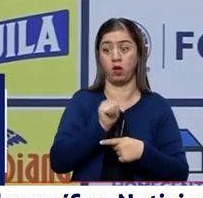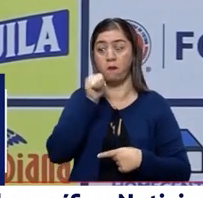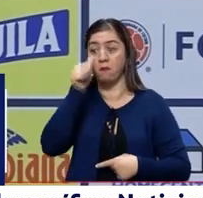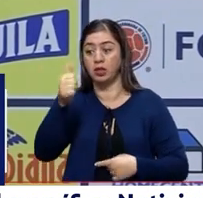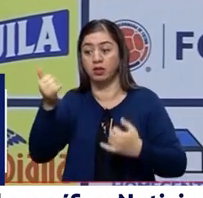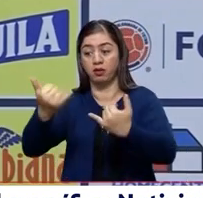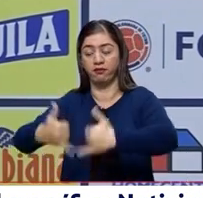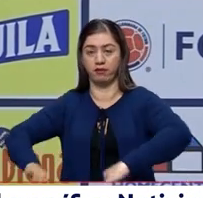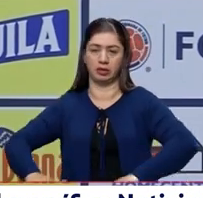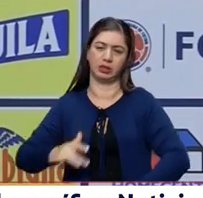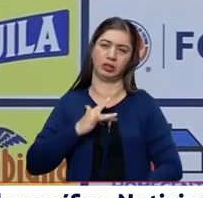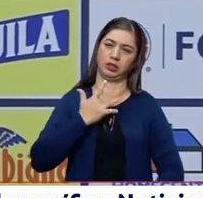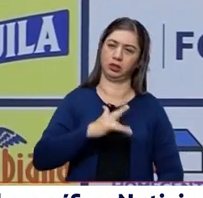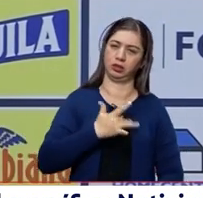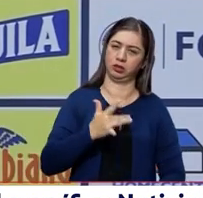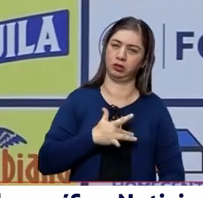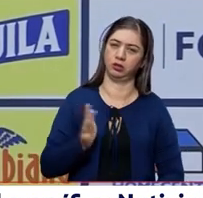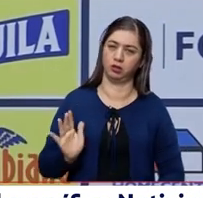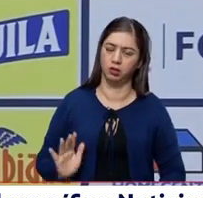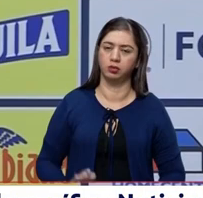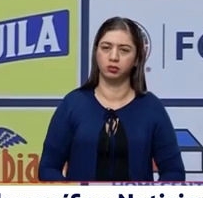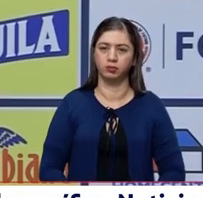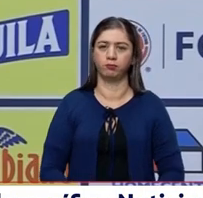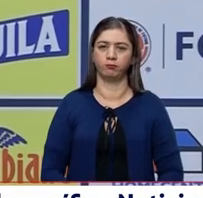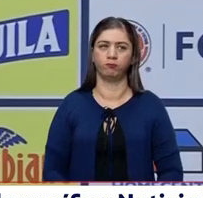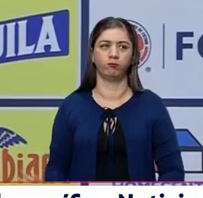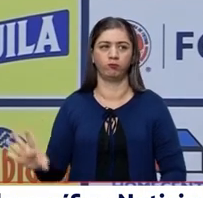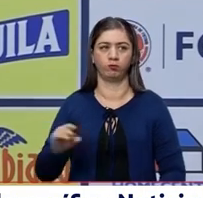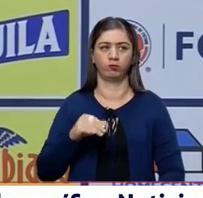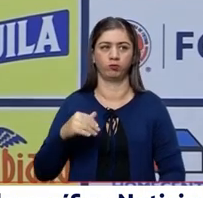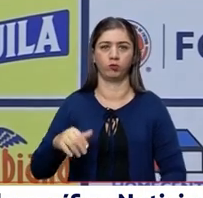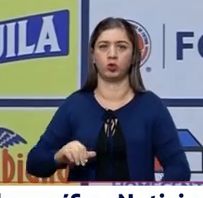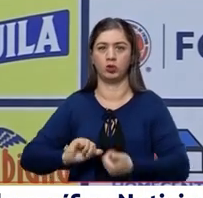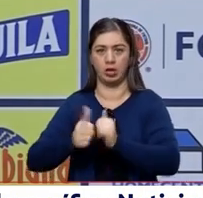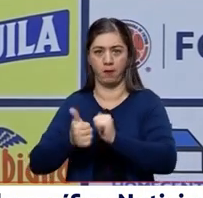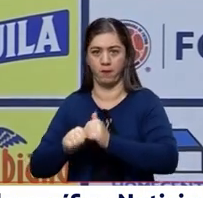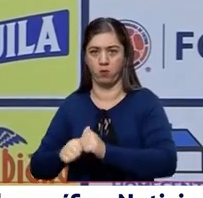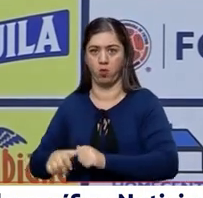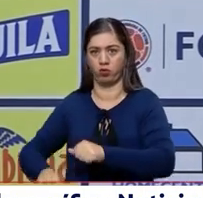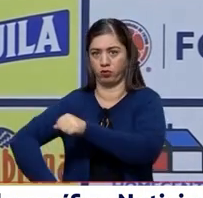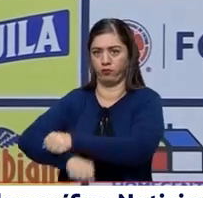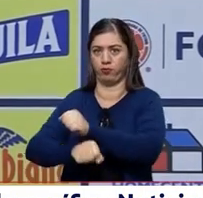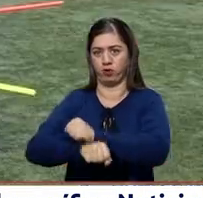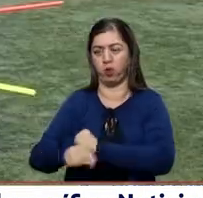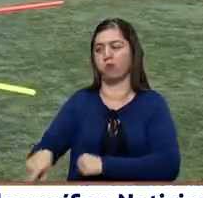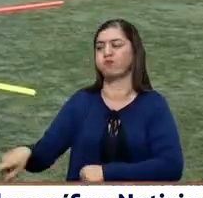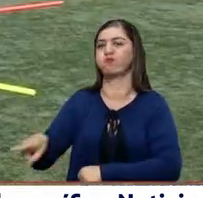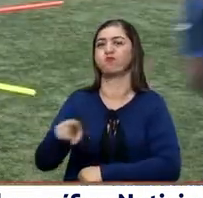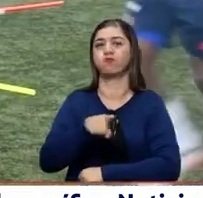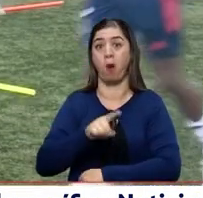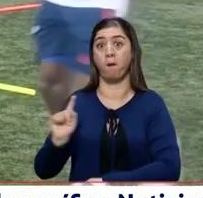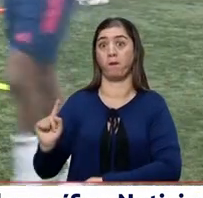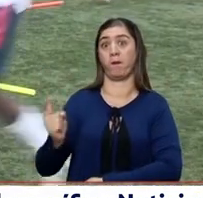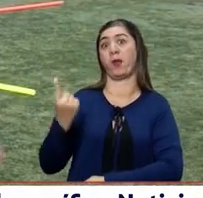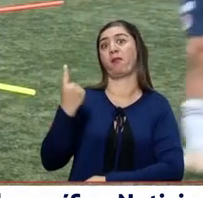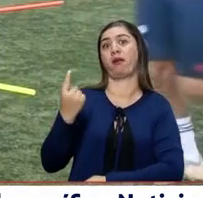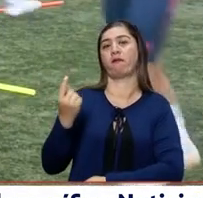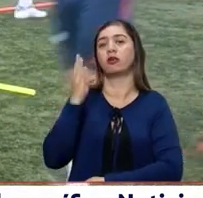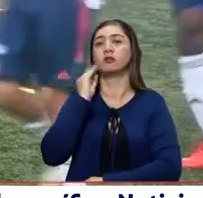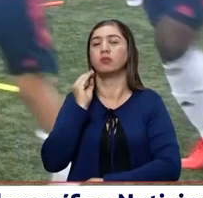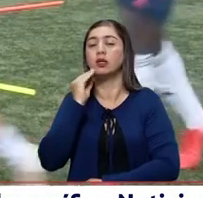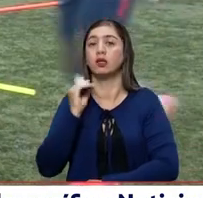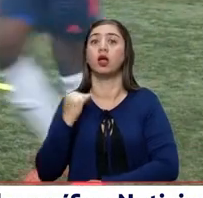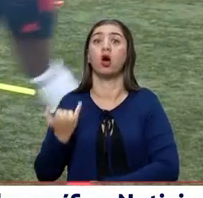mañana, entonces siento que todos los jugadores que están hoy por hoy son algunos vienen por primera vez, otros son su